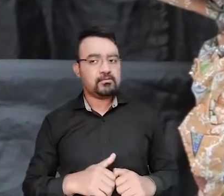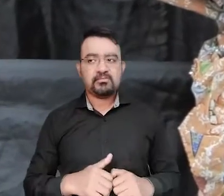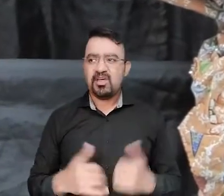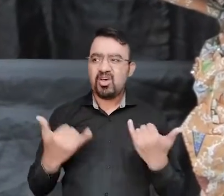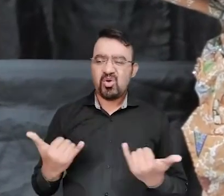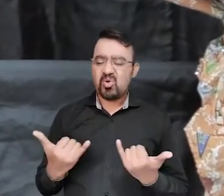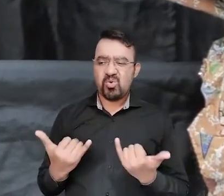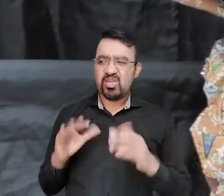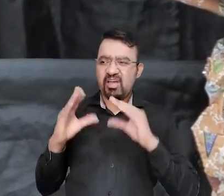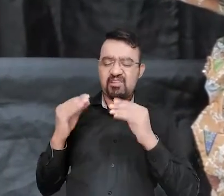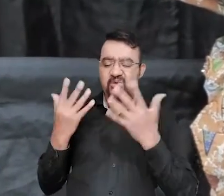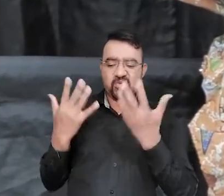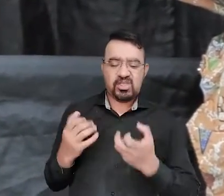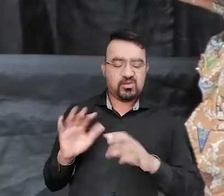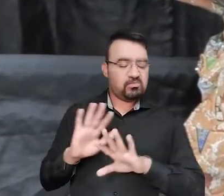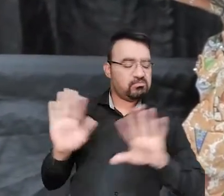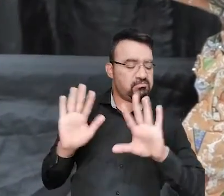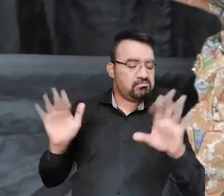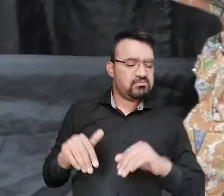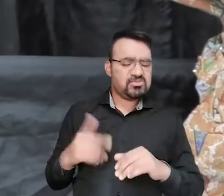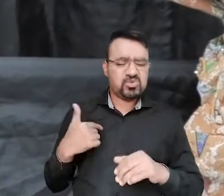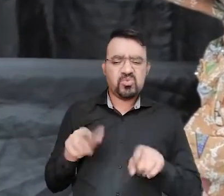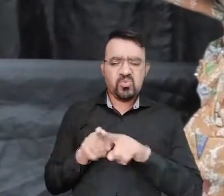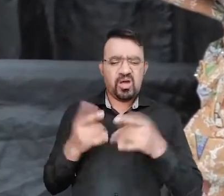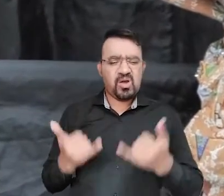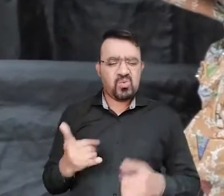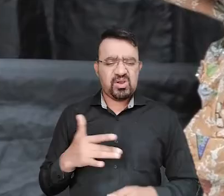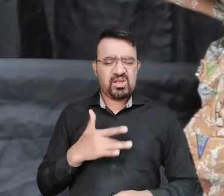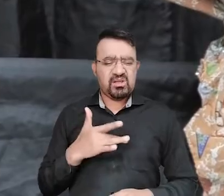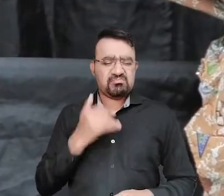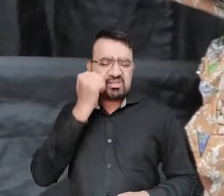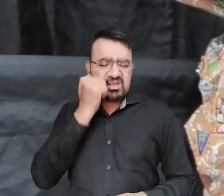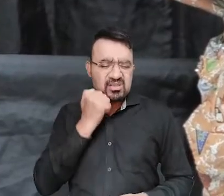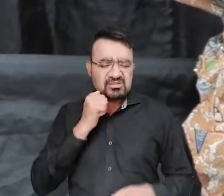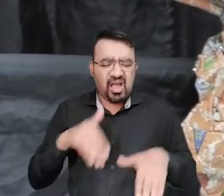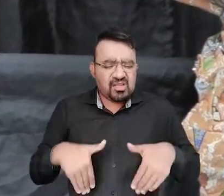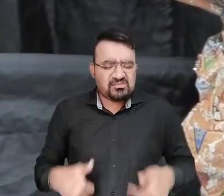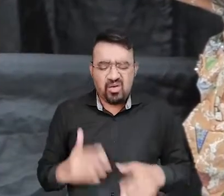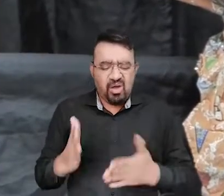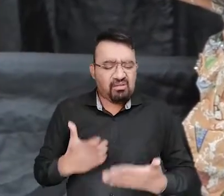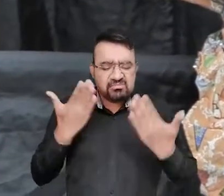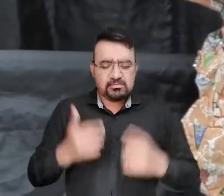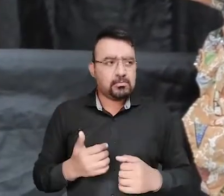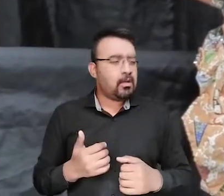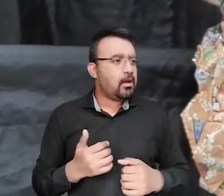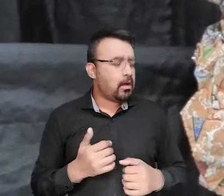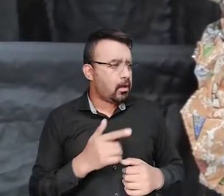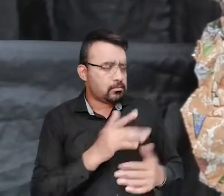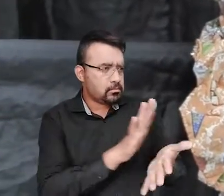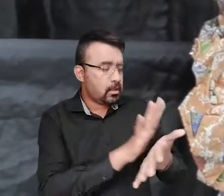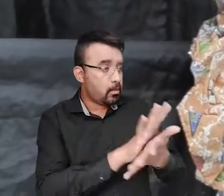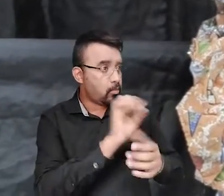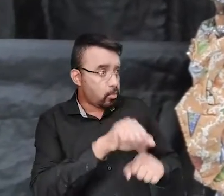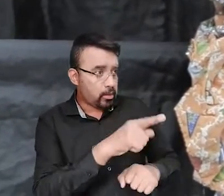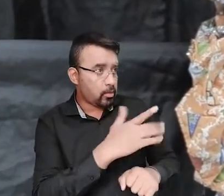Hoy no quiero hablar. En este momento me siento cansado y triste. Ay, ¿te pasa algo? Si quieres,